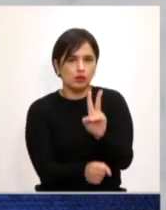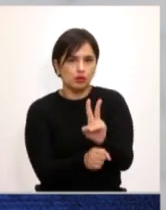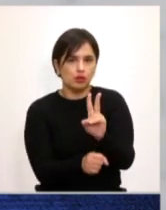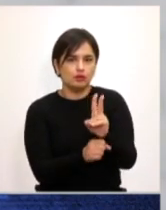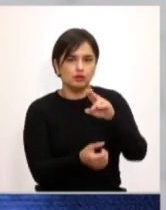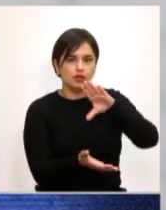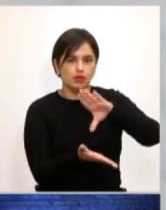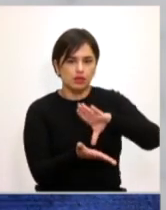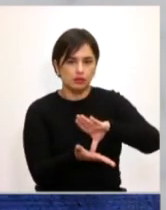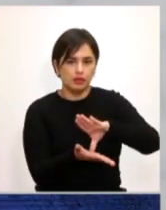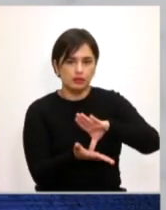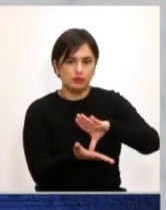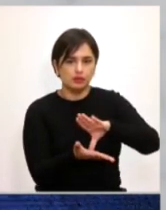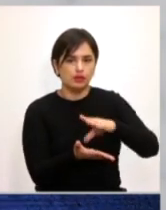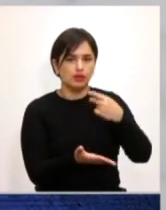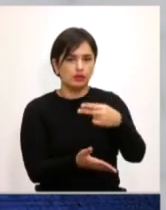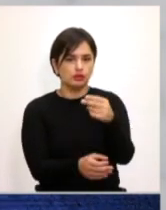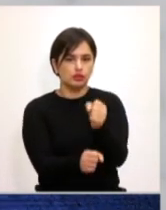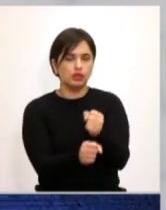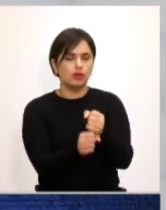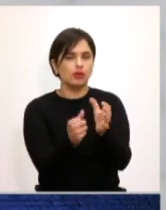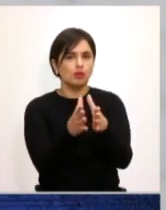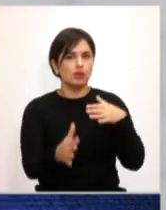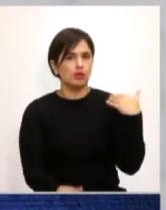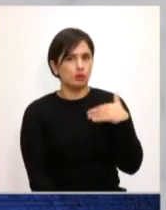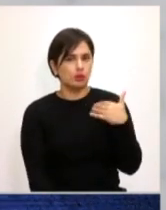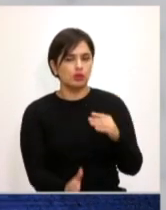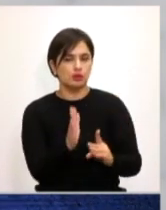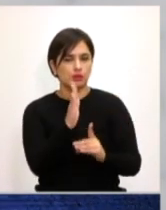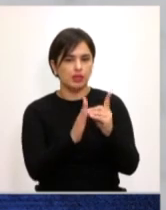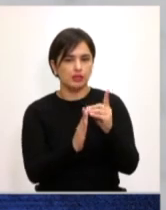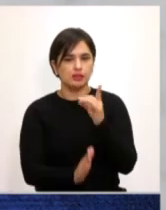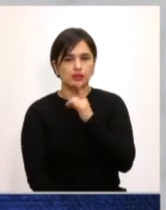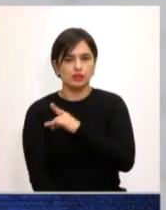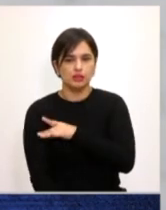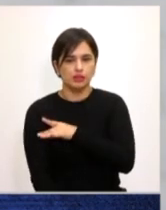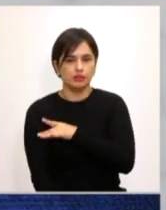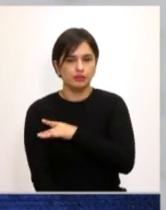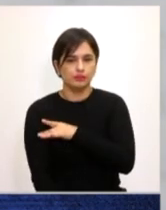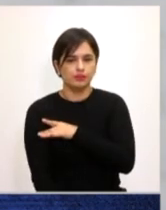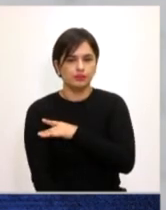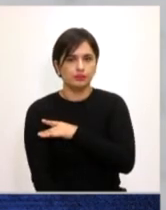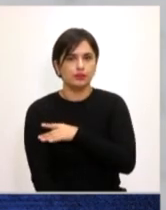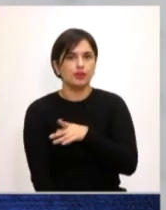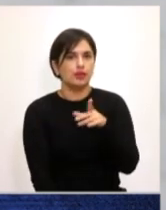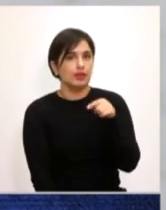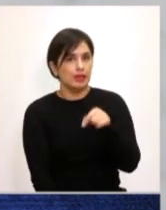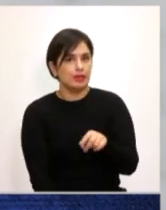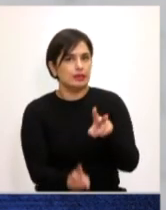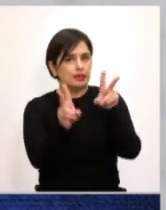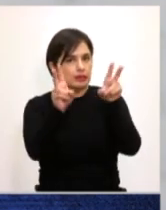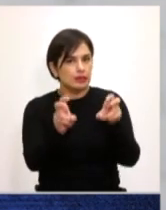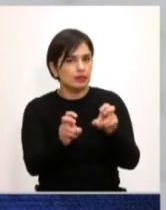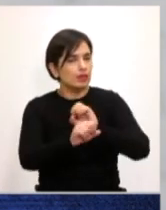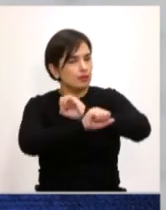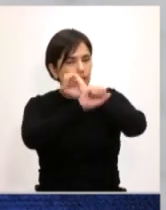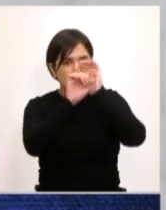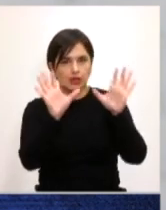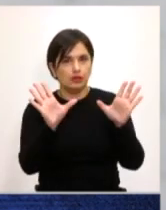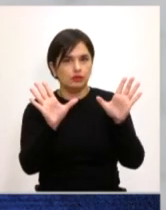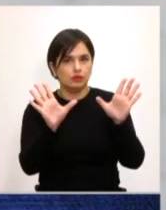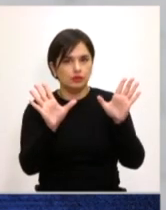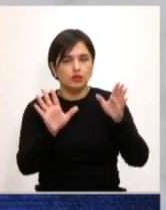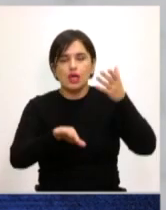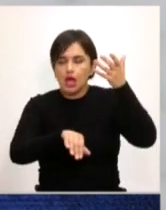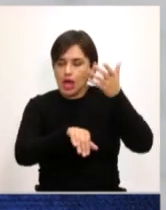país. Su trabajo es fundamental para el desarrollo de Chile. En este tema debemos ser claros. Hay